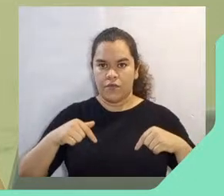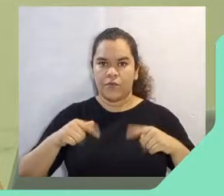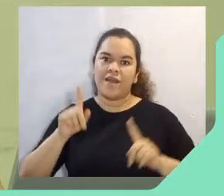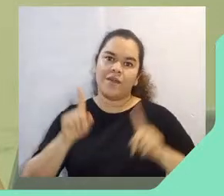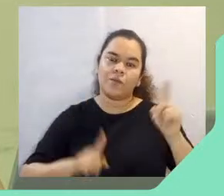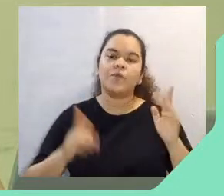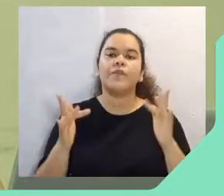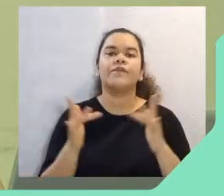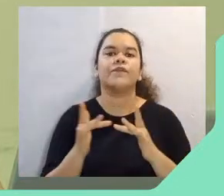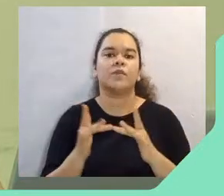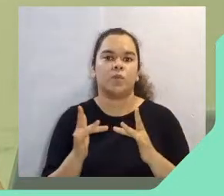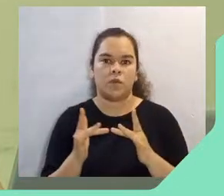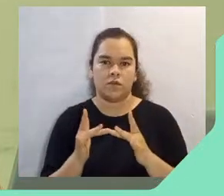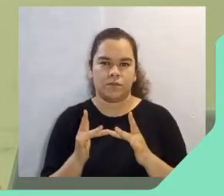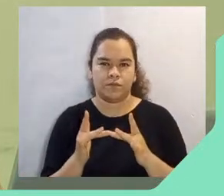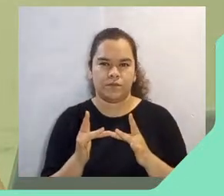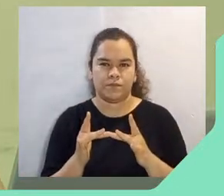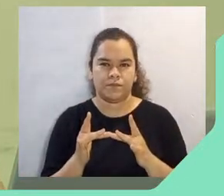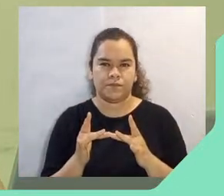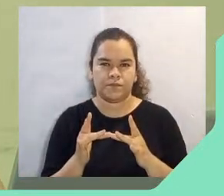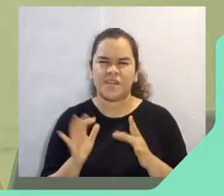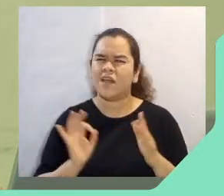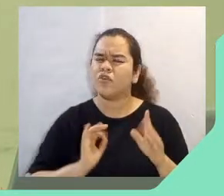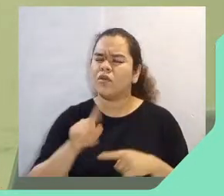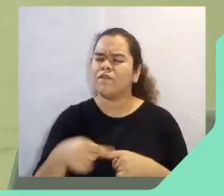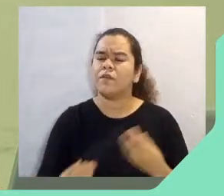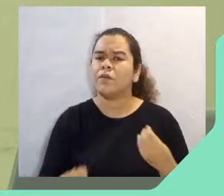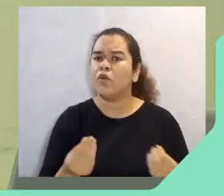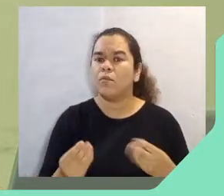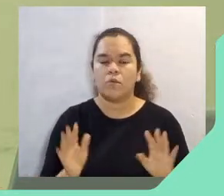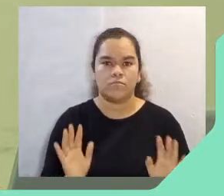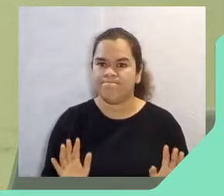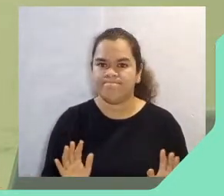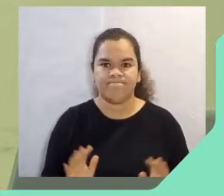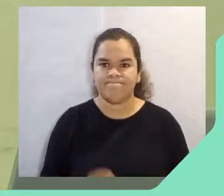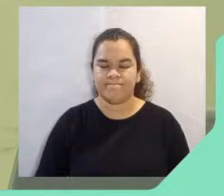virtual. No sé cómo está previsto para el año que viene.